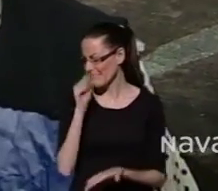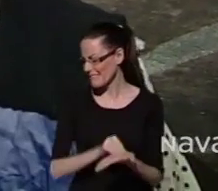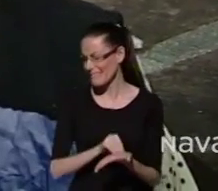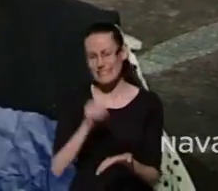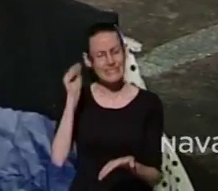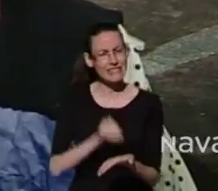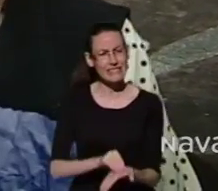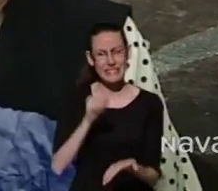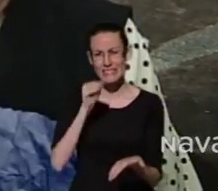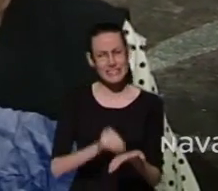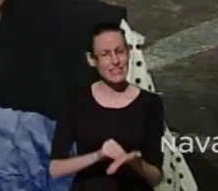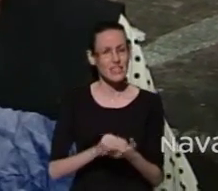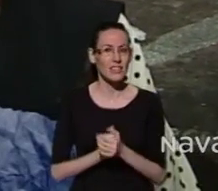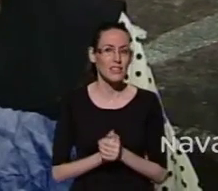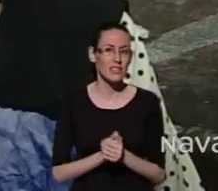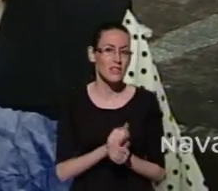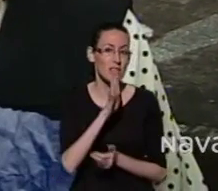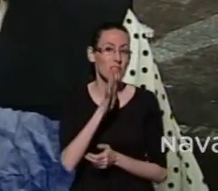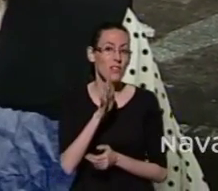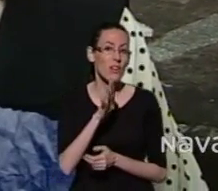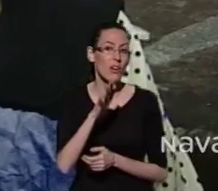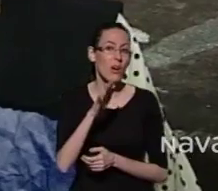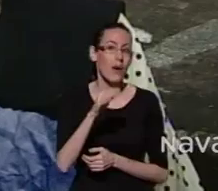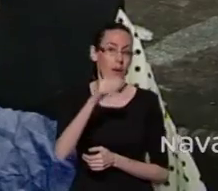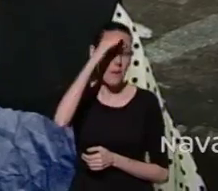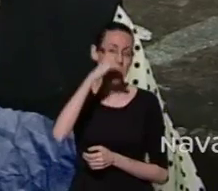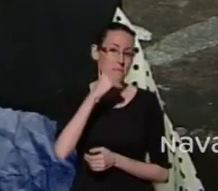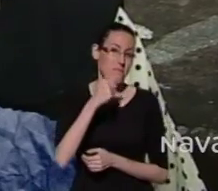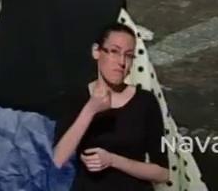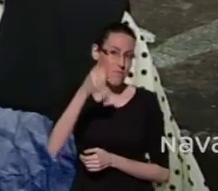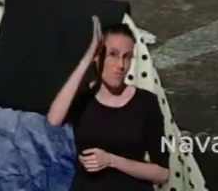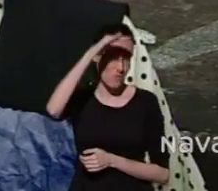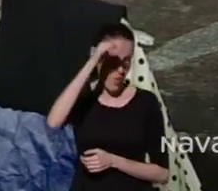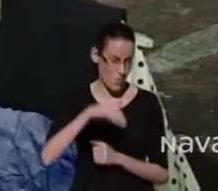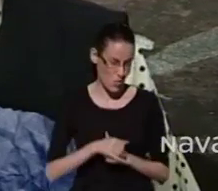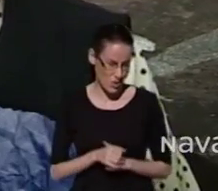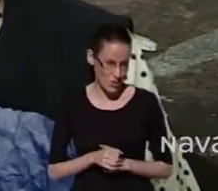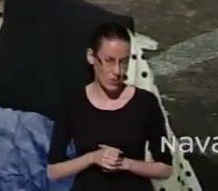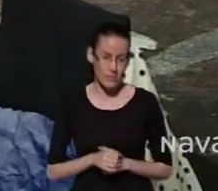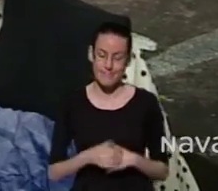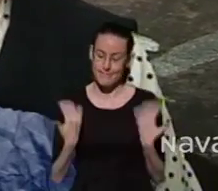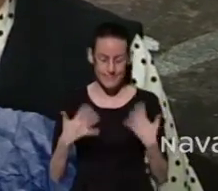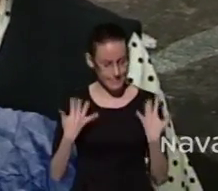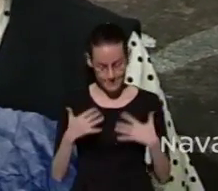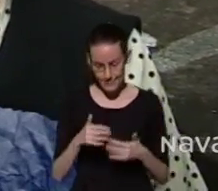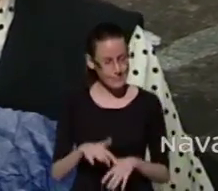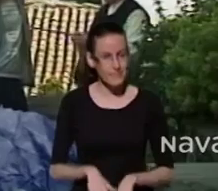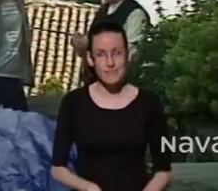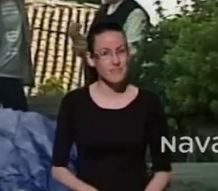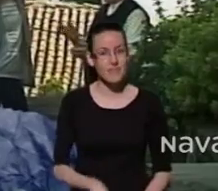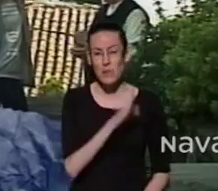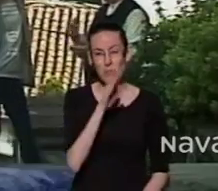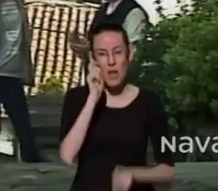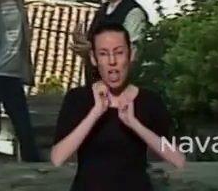Muchísimas veces, porque después el padre era un poco bruto y muchísimas veces lloró la madre.